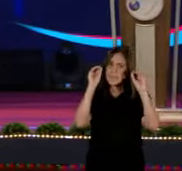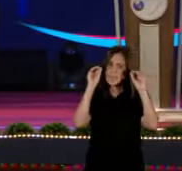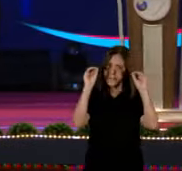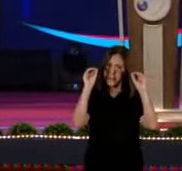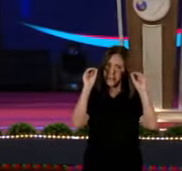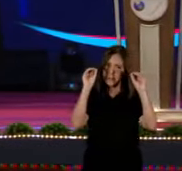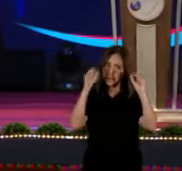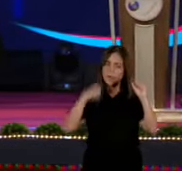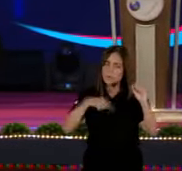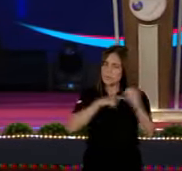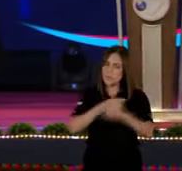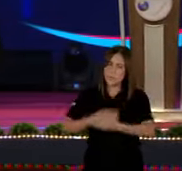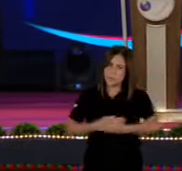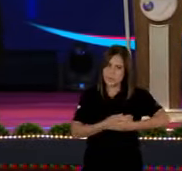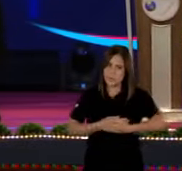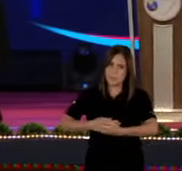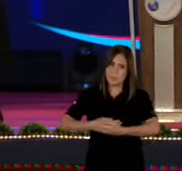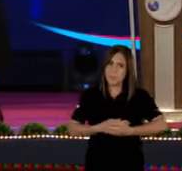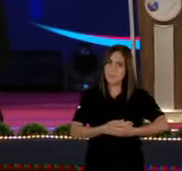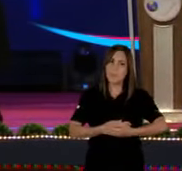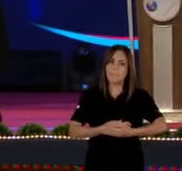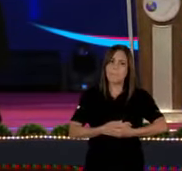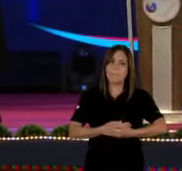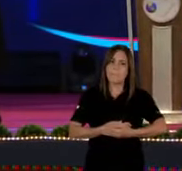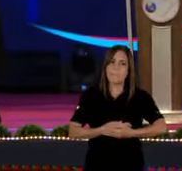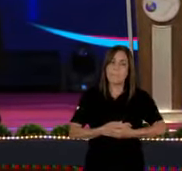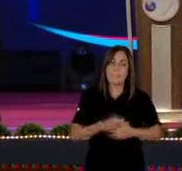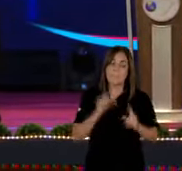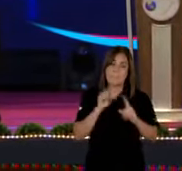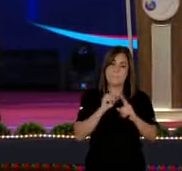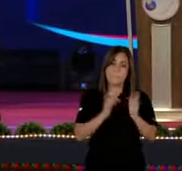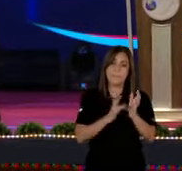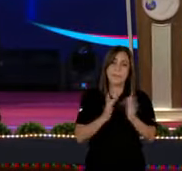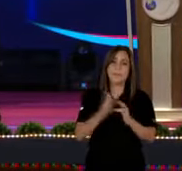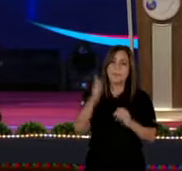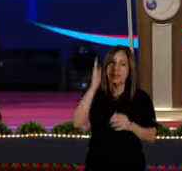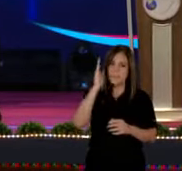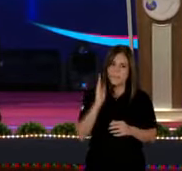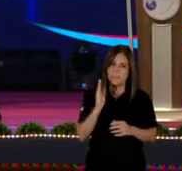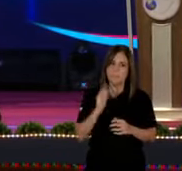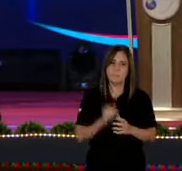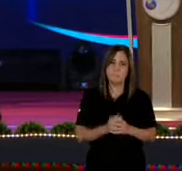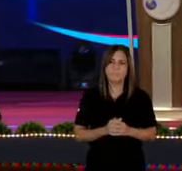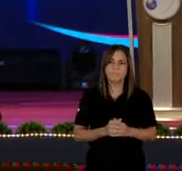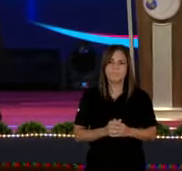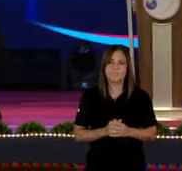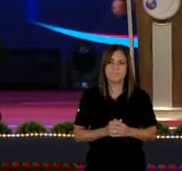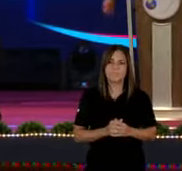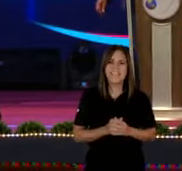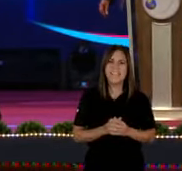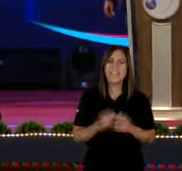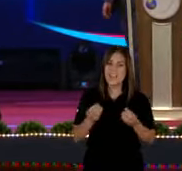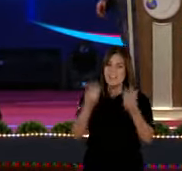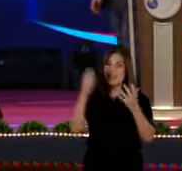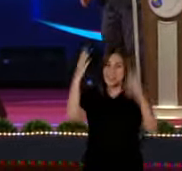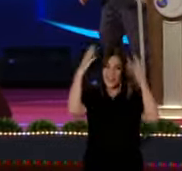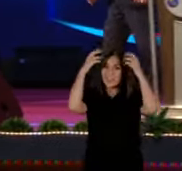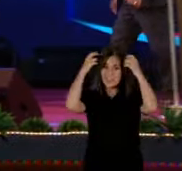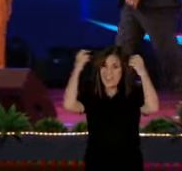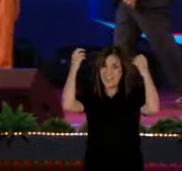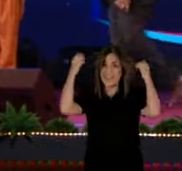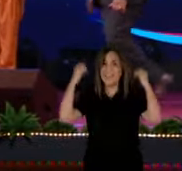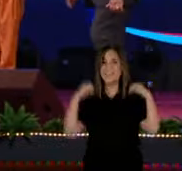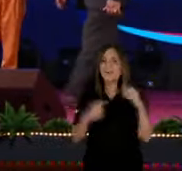se quiere ir con? ¿No se quiso ir con el pastor? No hay problema, mamá, no. Pero qué pelúa, vamos a mostrarlos